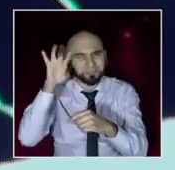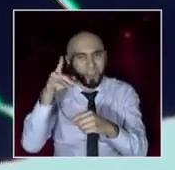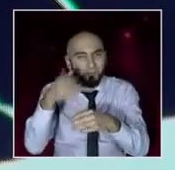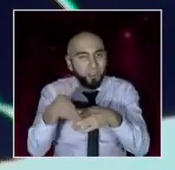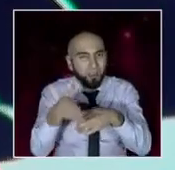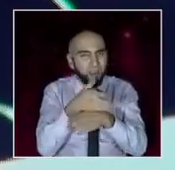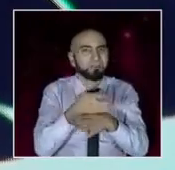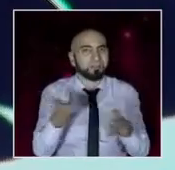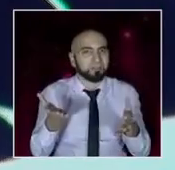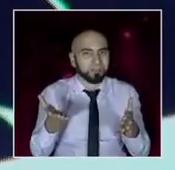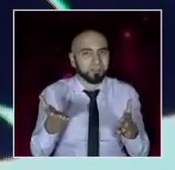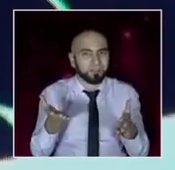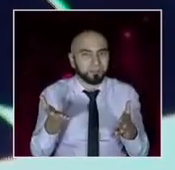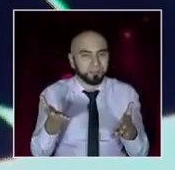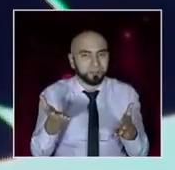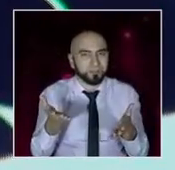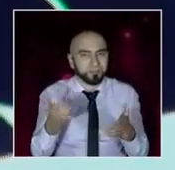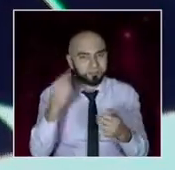Una máquina de predicción.